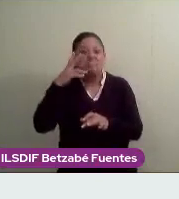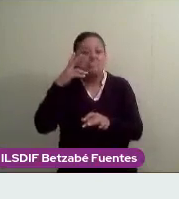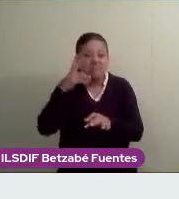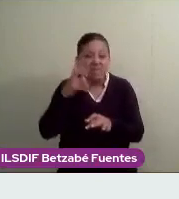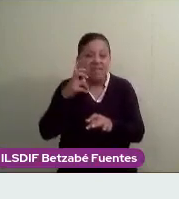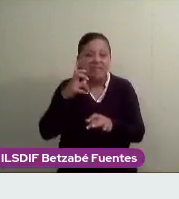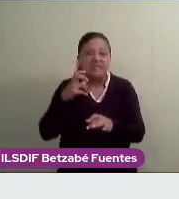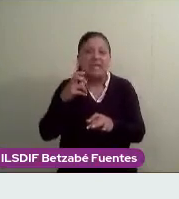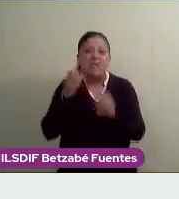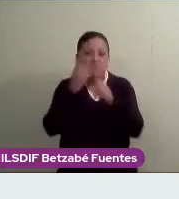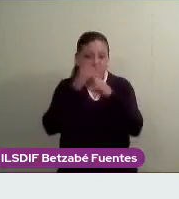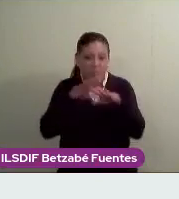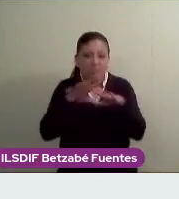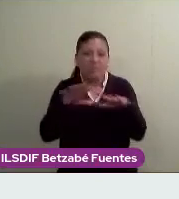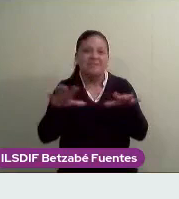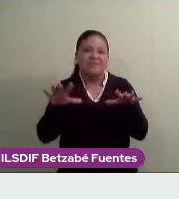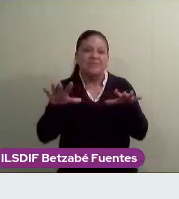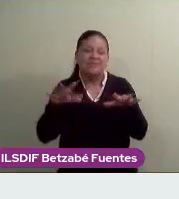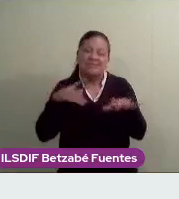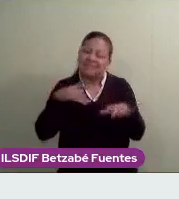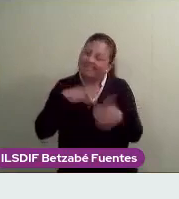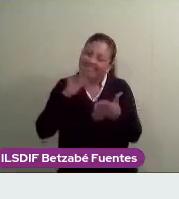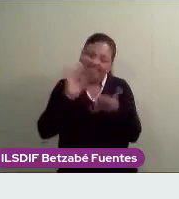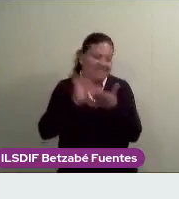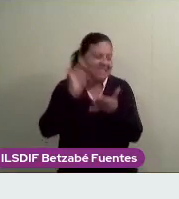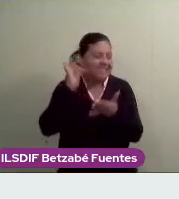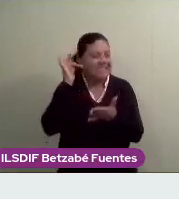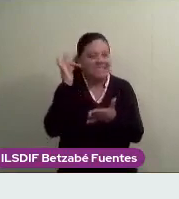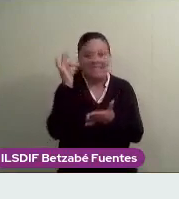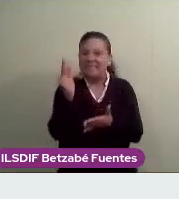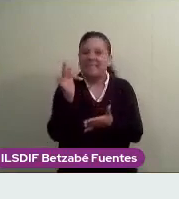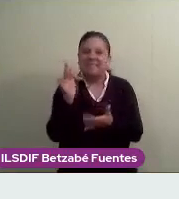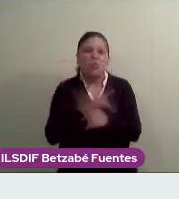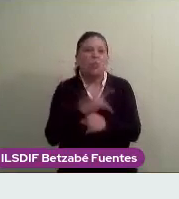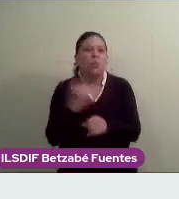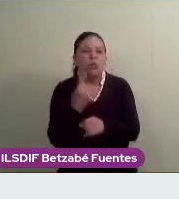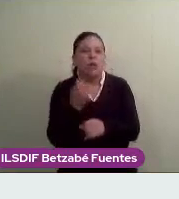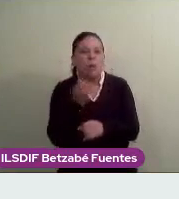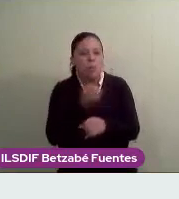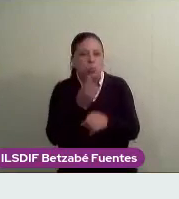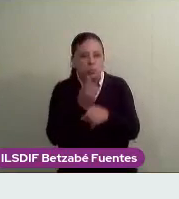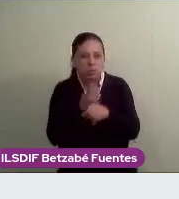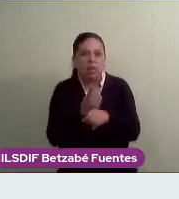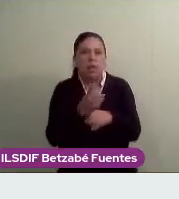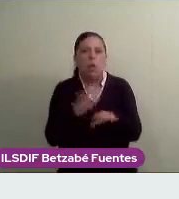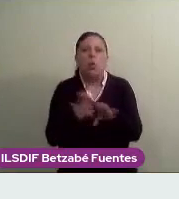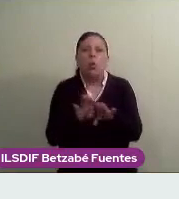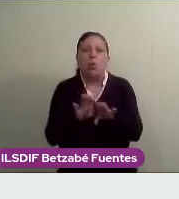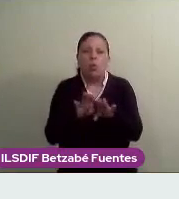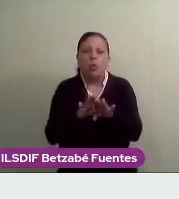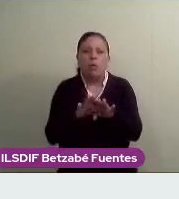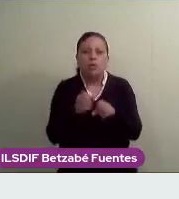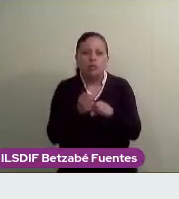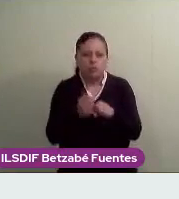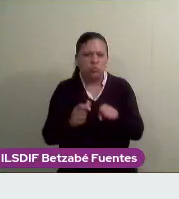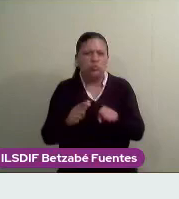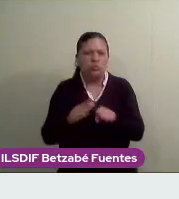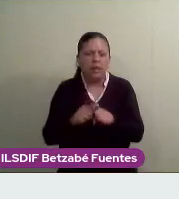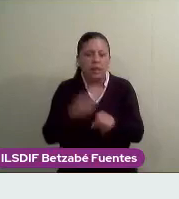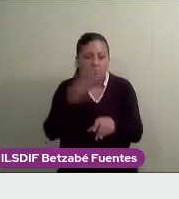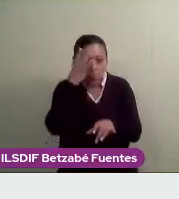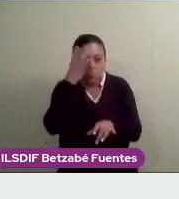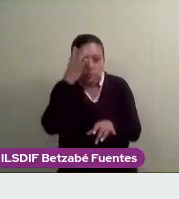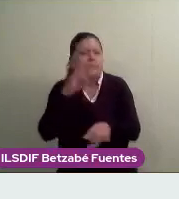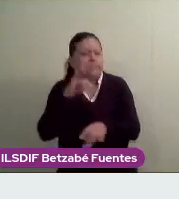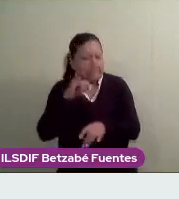verdad, yo también soy la primera que lo agradezco, porque bueno, pues nos da la oportunidad como sociedad, pues de conocer, pero sobre